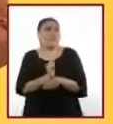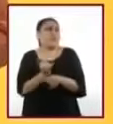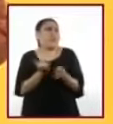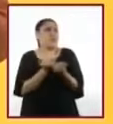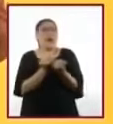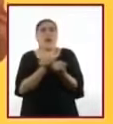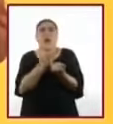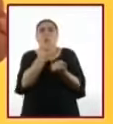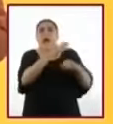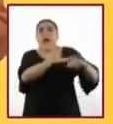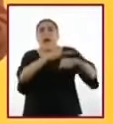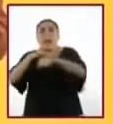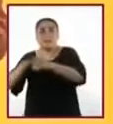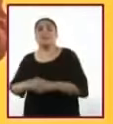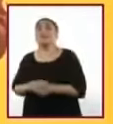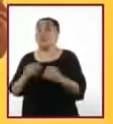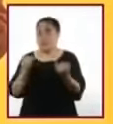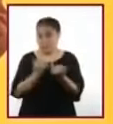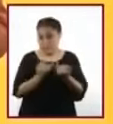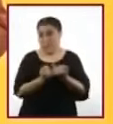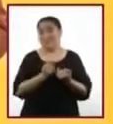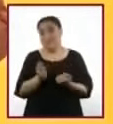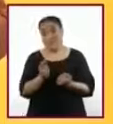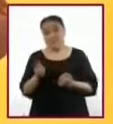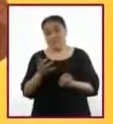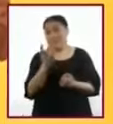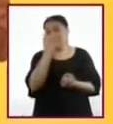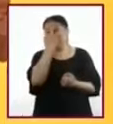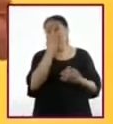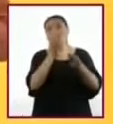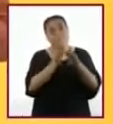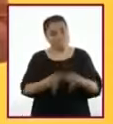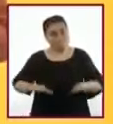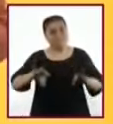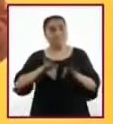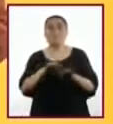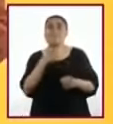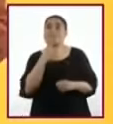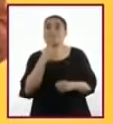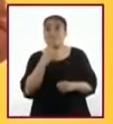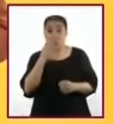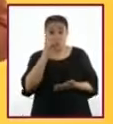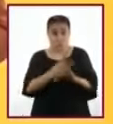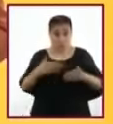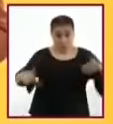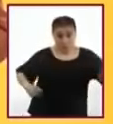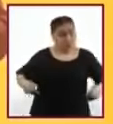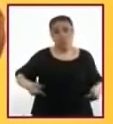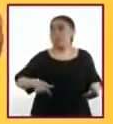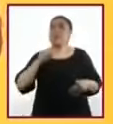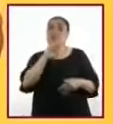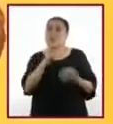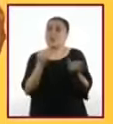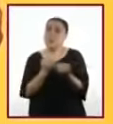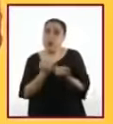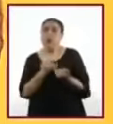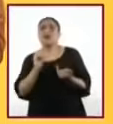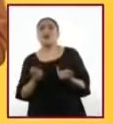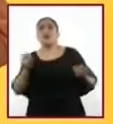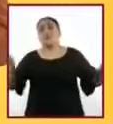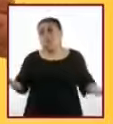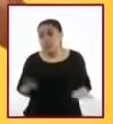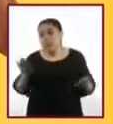altavoz. También hay que contemplar que las máscaras son muy importantes, no solo para el teatro, sino también para la danza, las